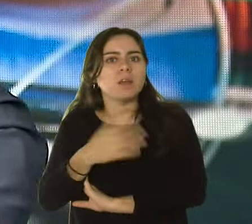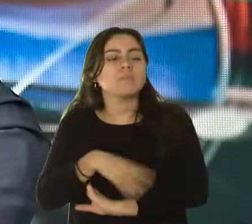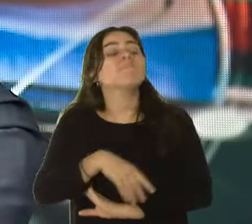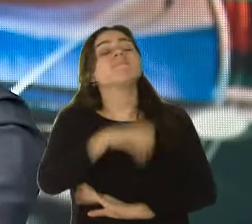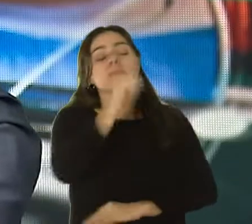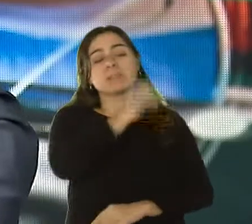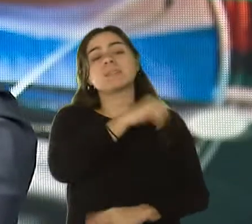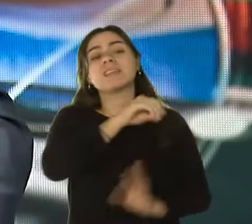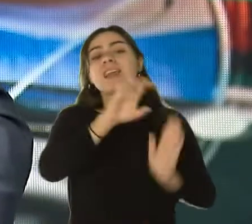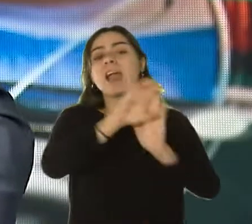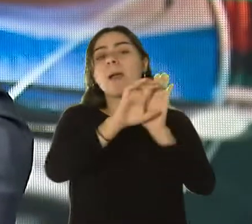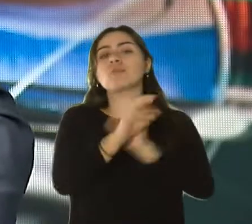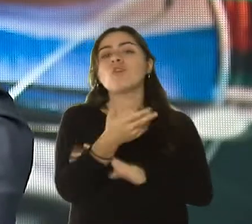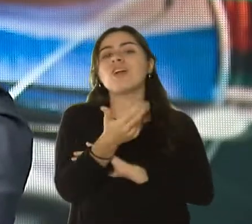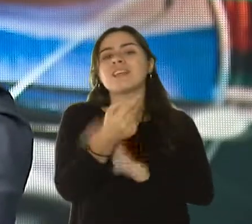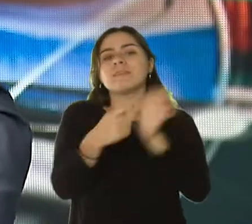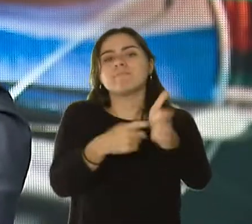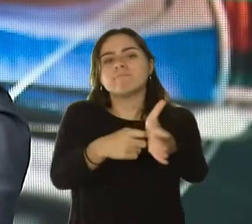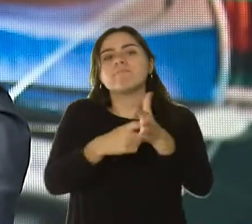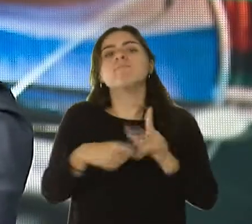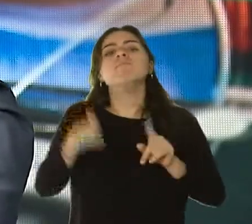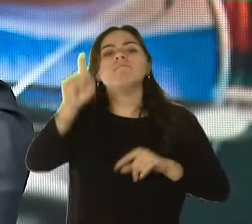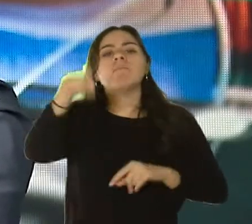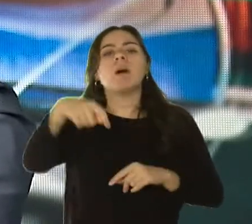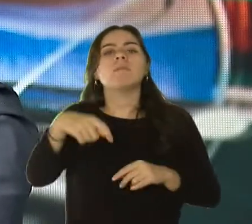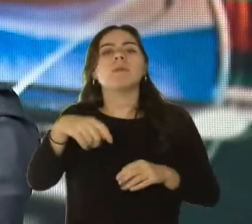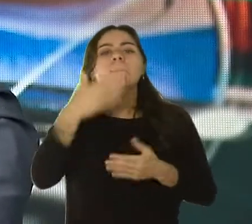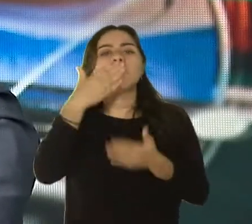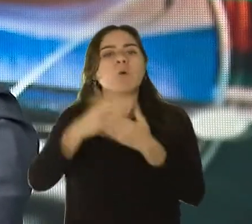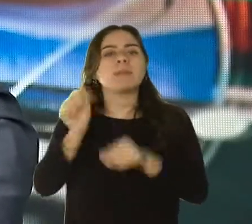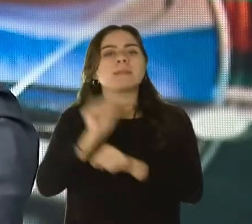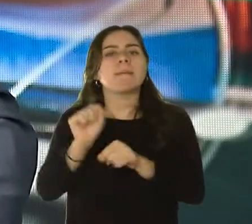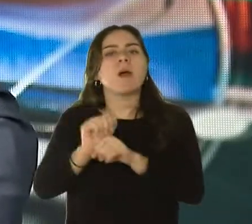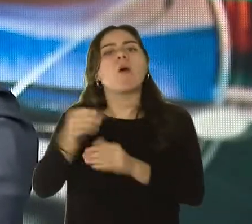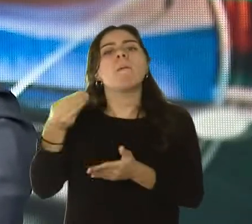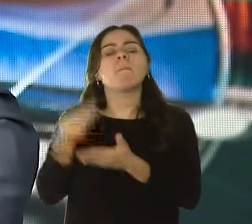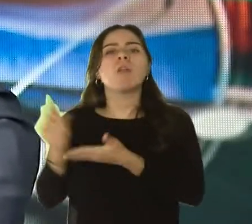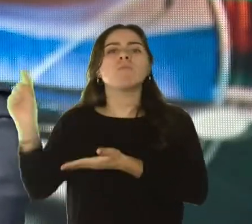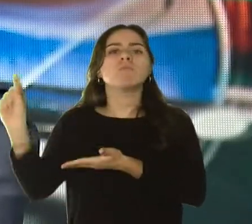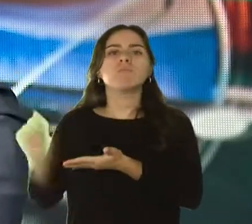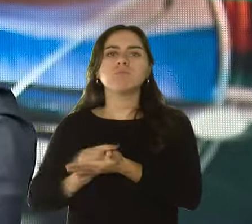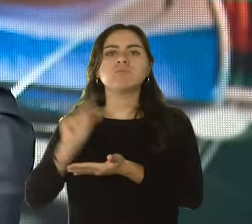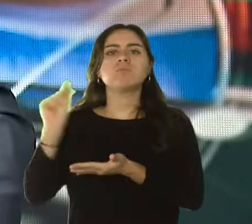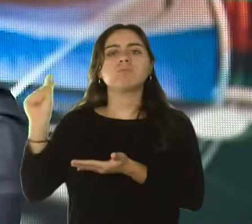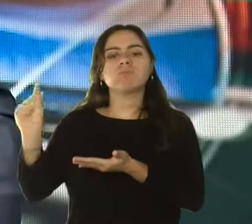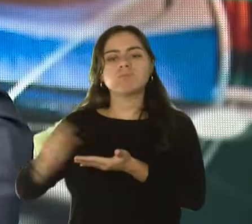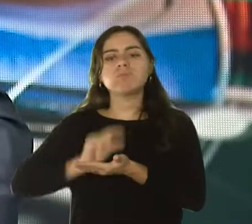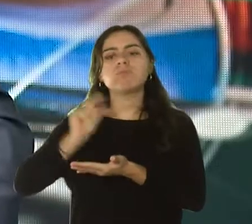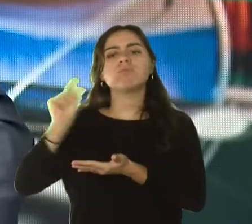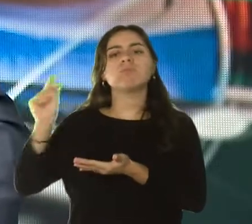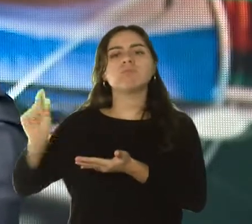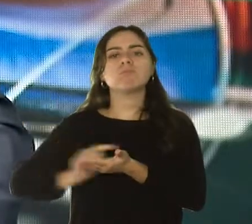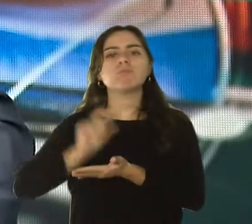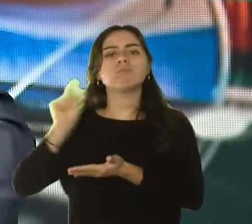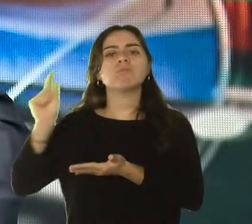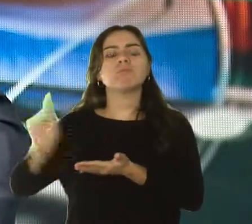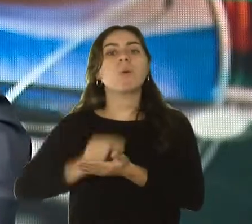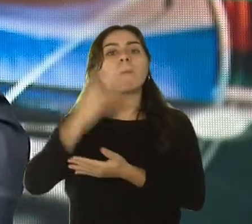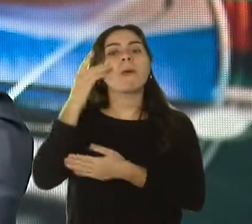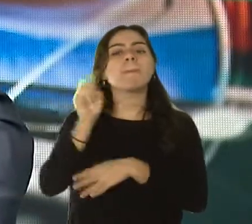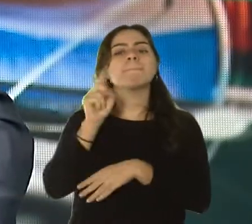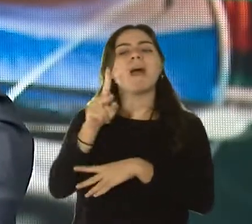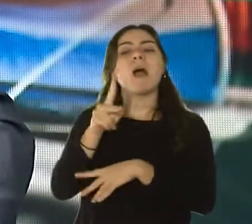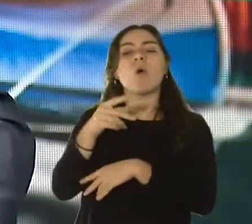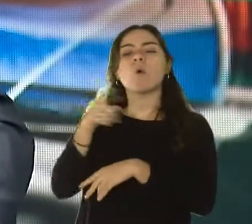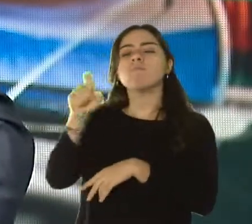ingresos regular para poder acogerte bajo ese remedio. O sea, que tienes que tener una capacidad de repago de un plan de